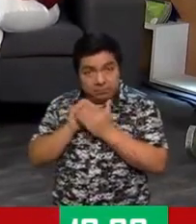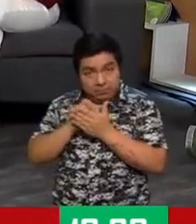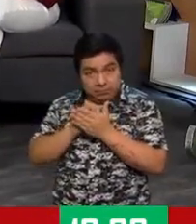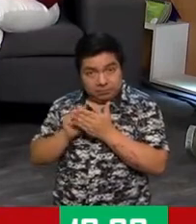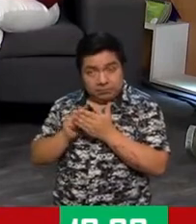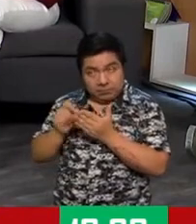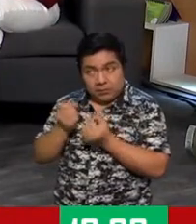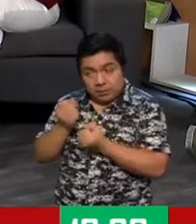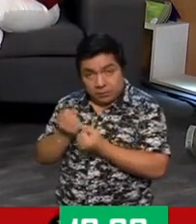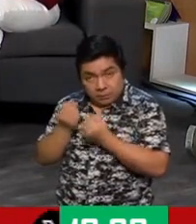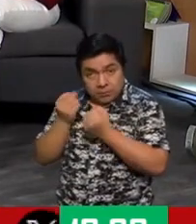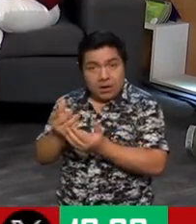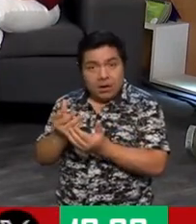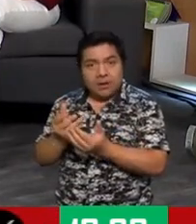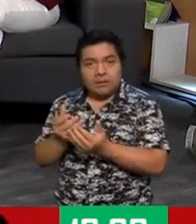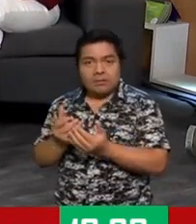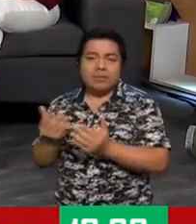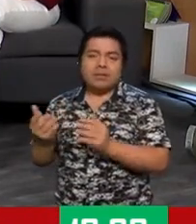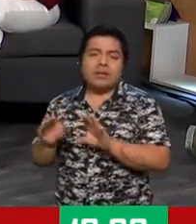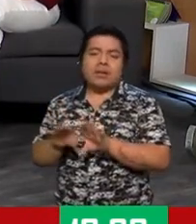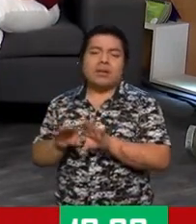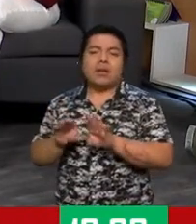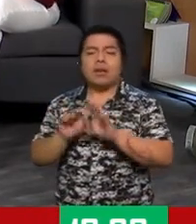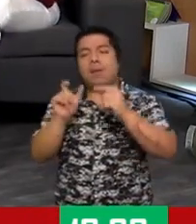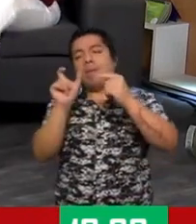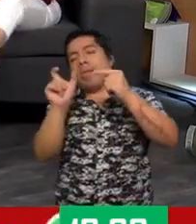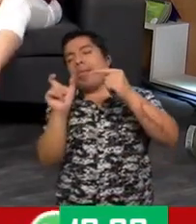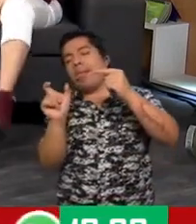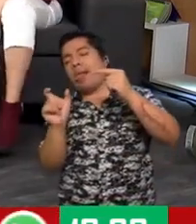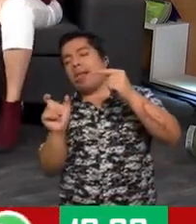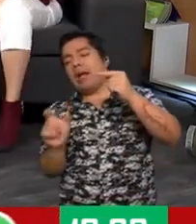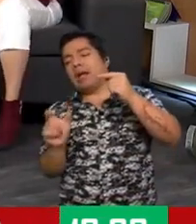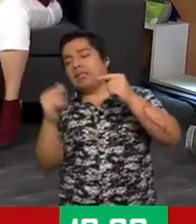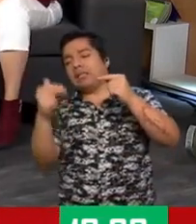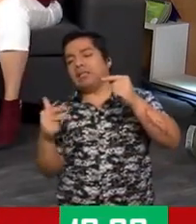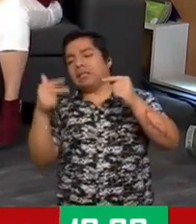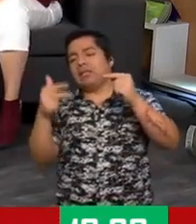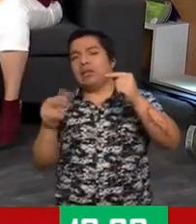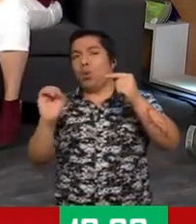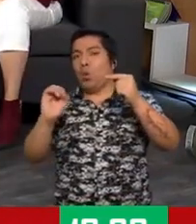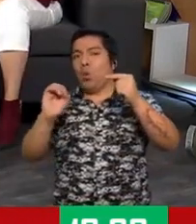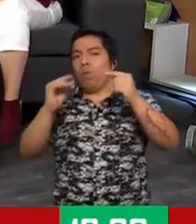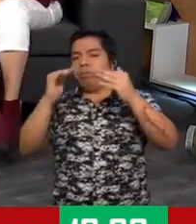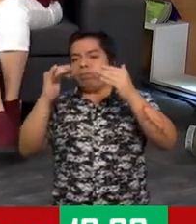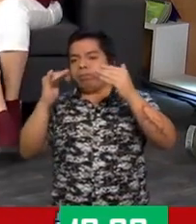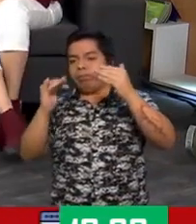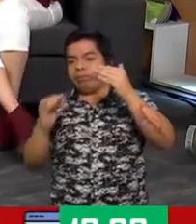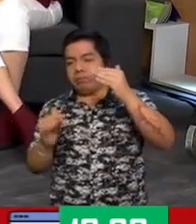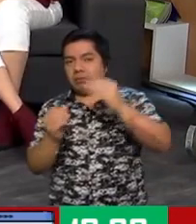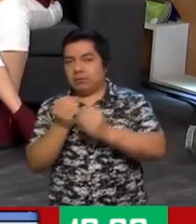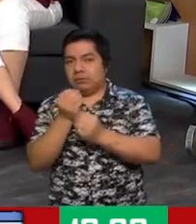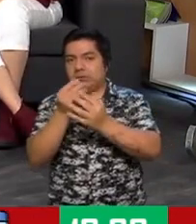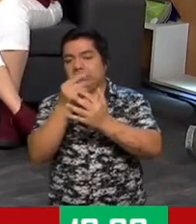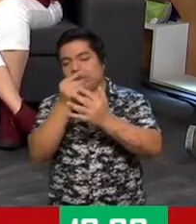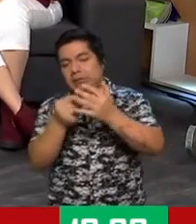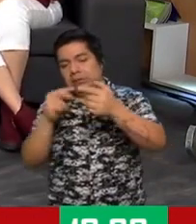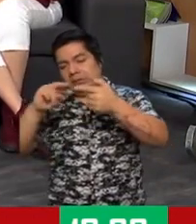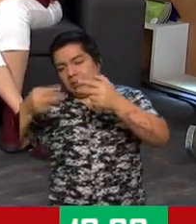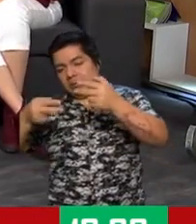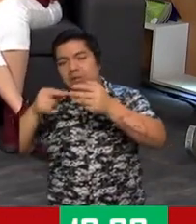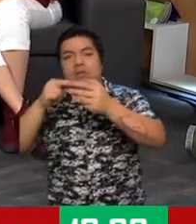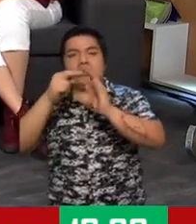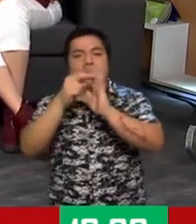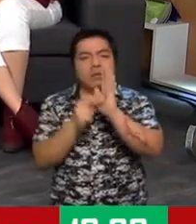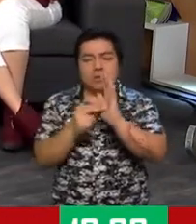escribir poesía. Oigan, es que no es solo rimar. No hay un montonal de tipos de poesía con sus reglas